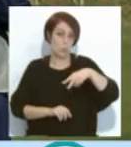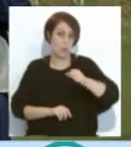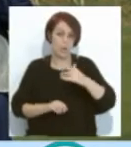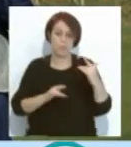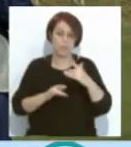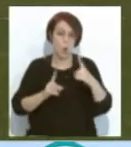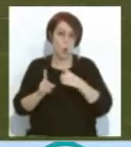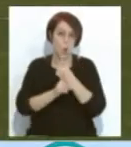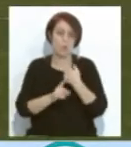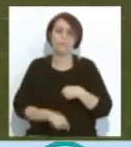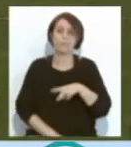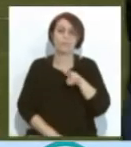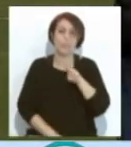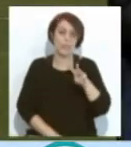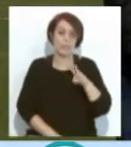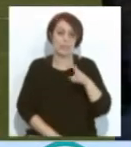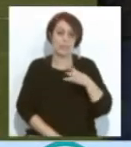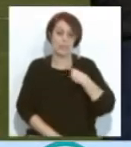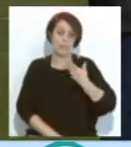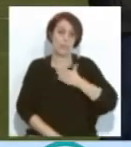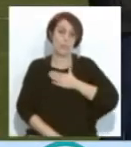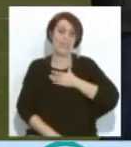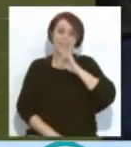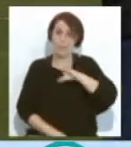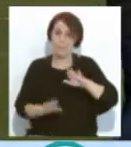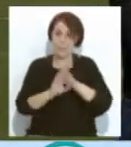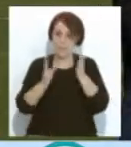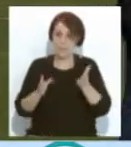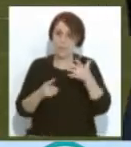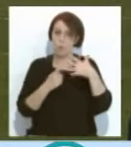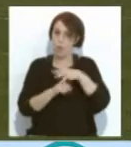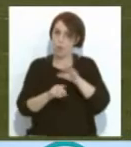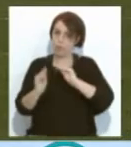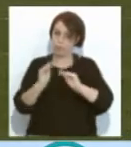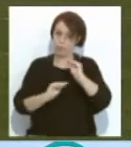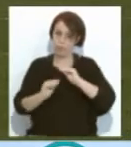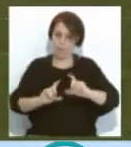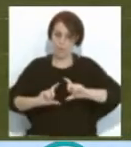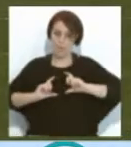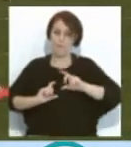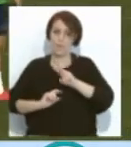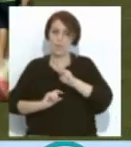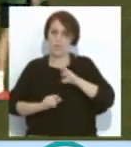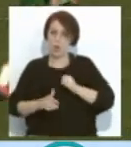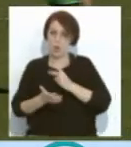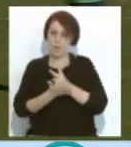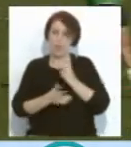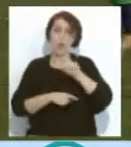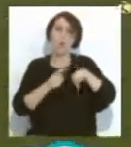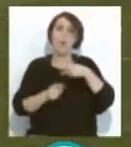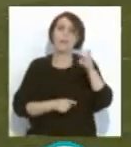El 23 le correspondía teóricamente a Nano Mesa. Nano Mesa, cuando arregla su situación, vuelve a retener el dorsal 23. Después llegan